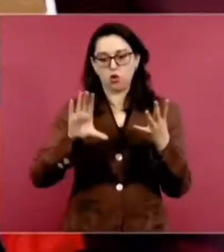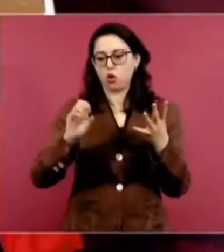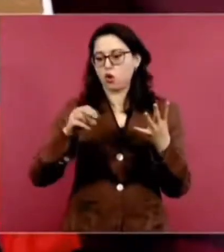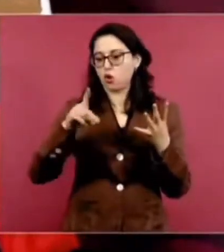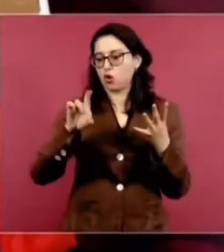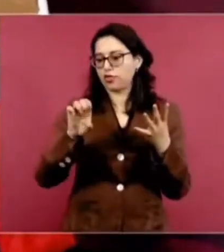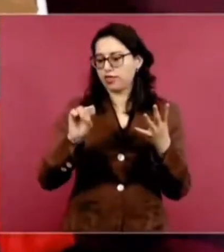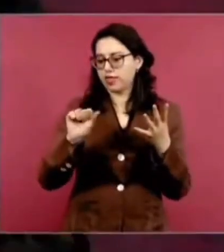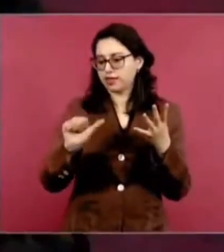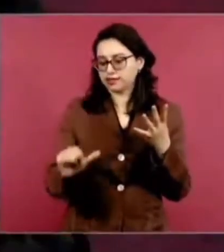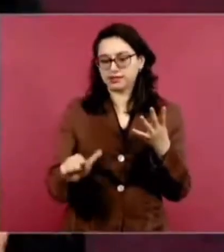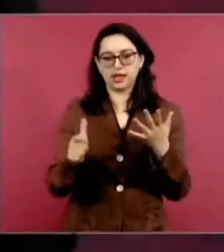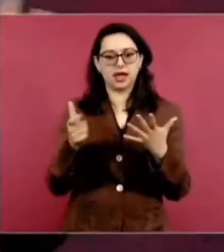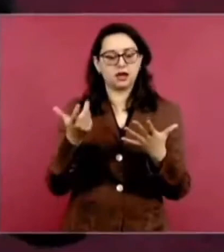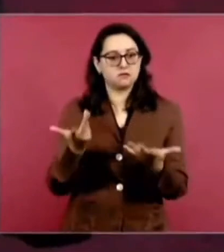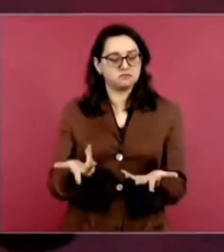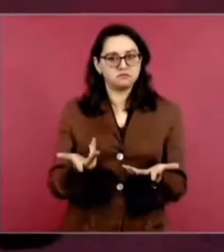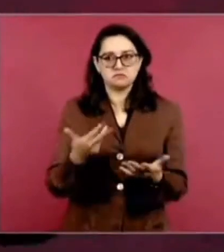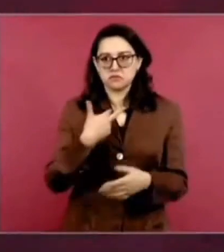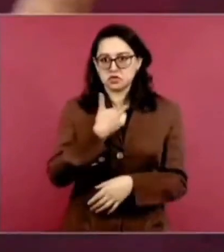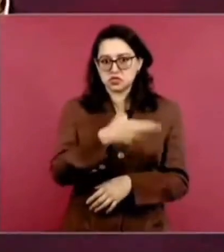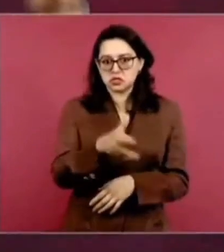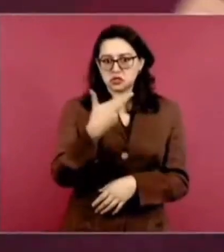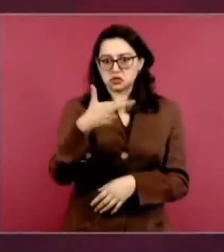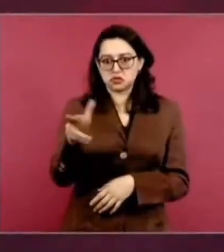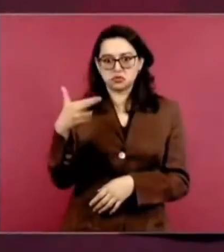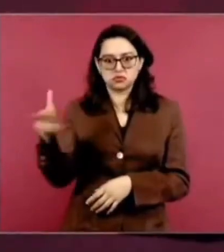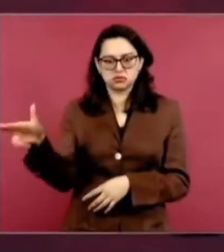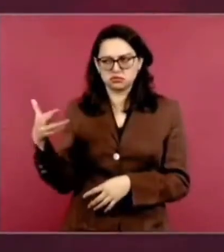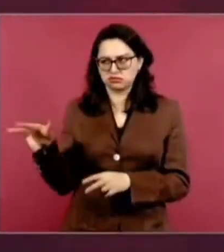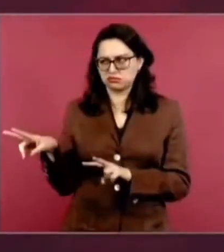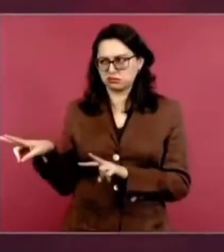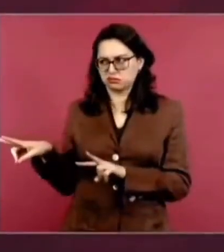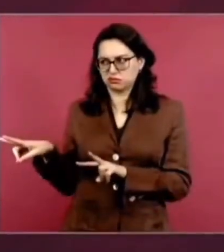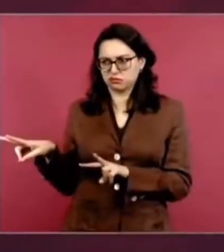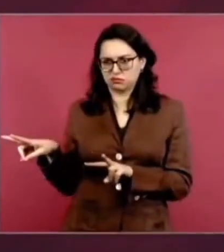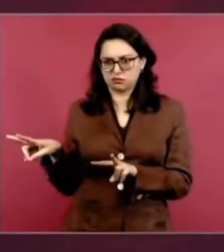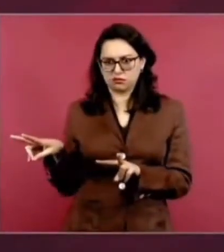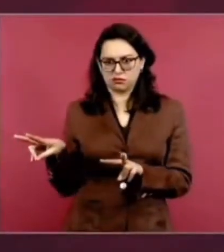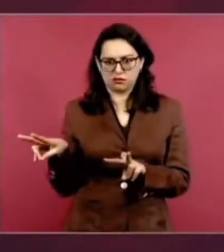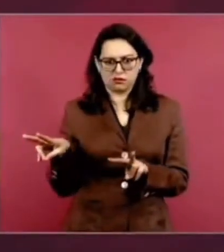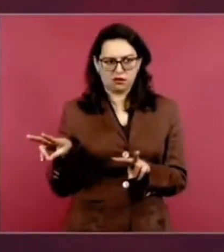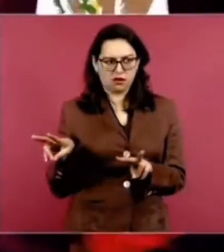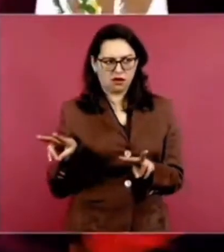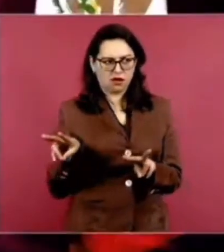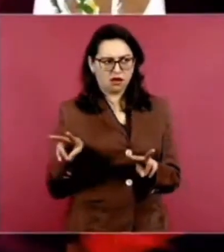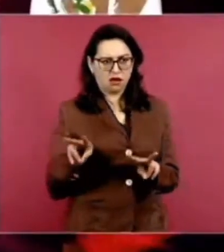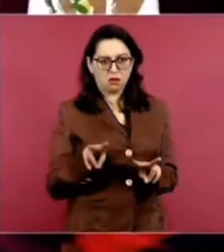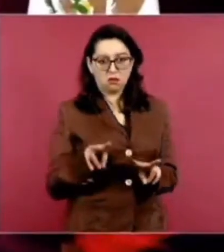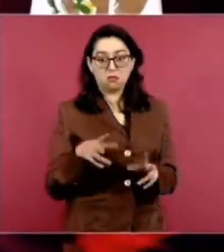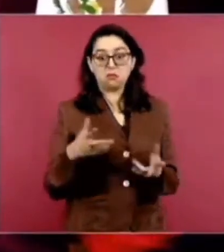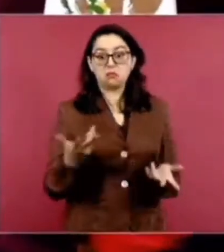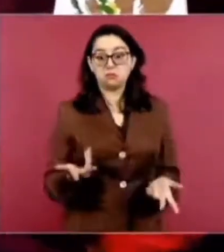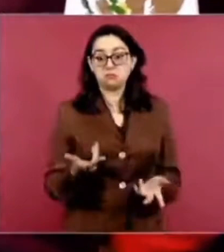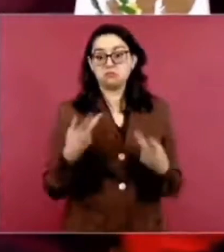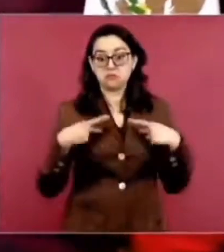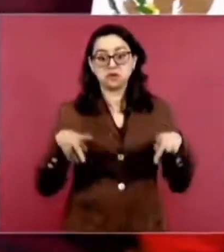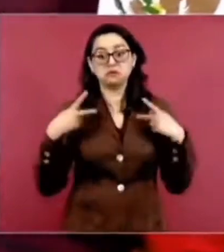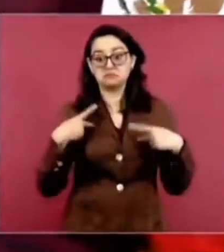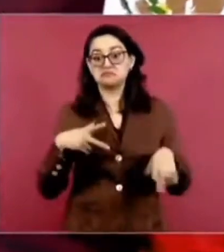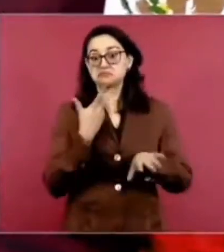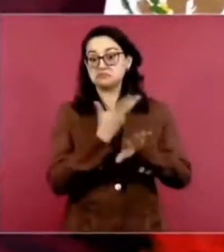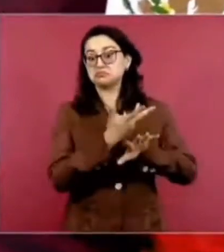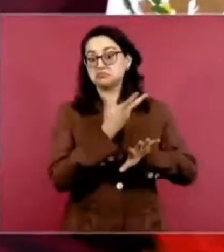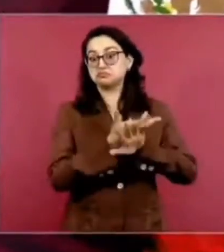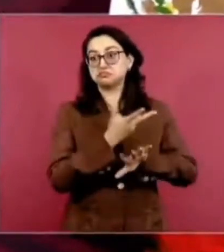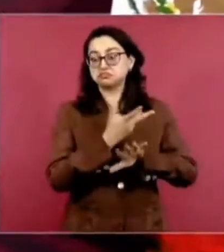Condesa. Llegan la mitad de las mesas ocupadas por estadounidenses.